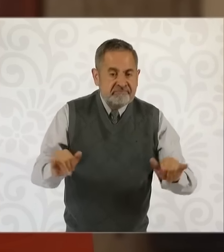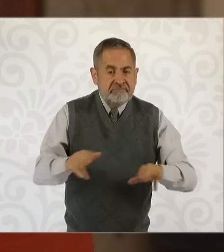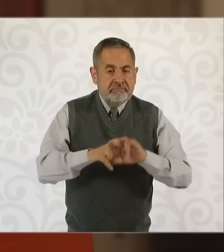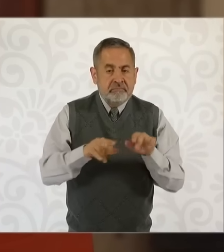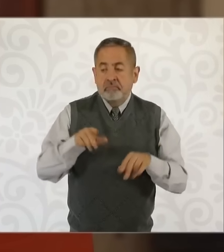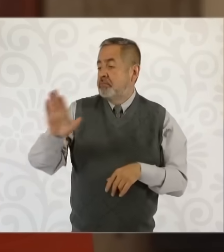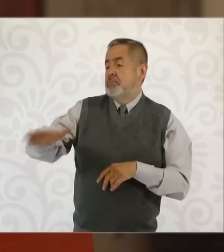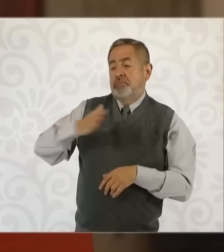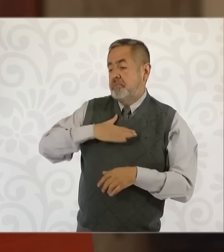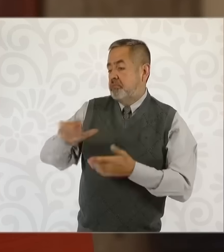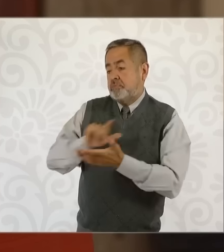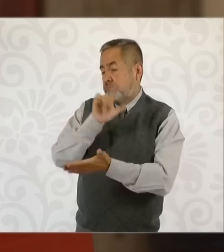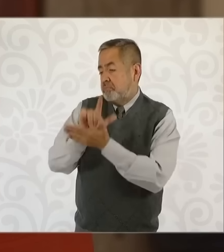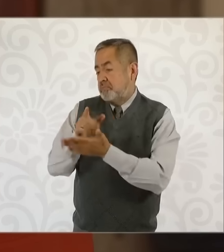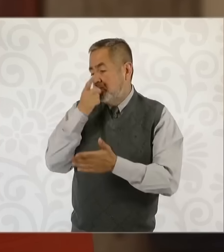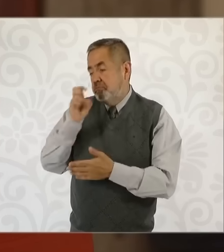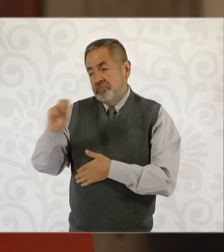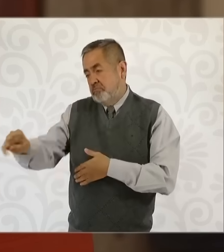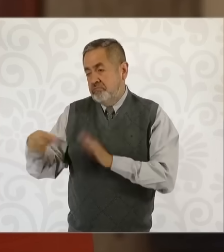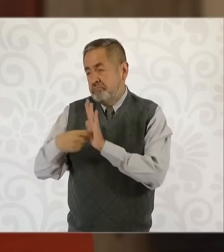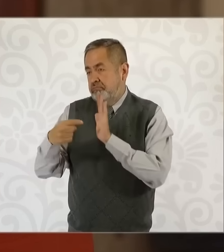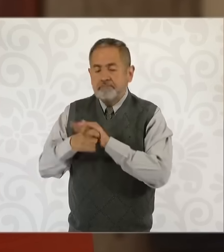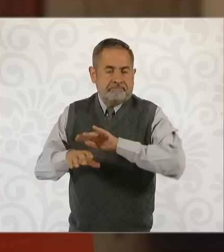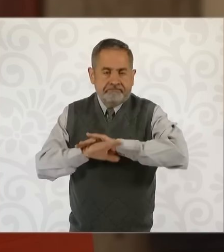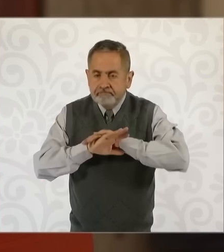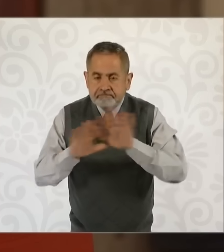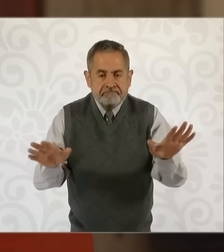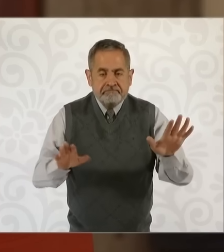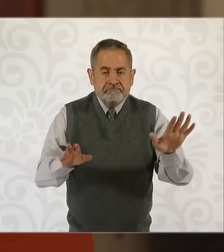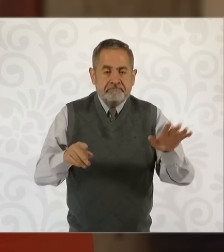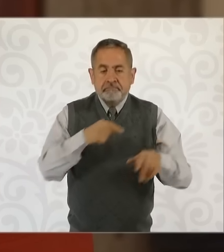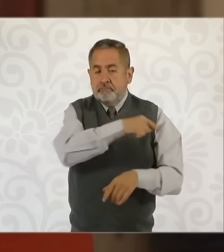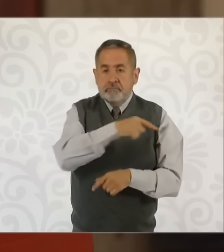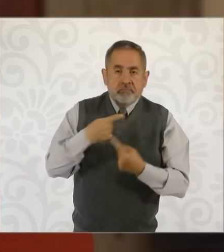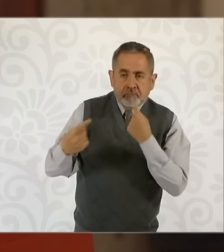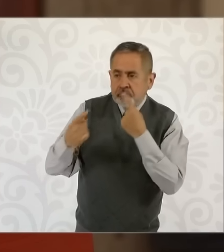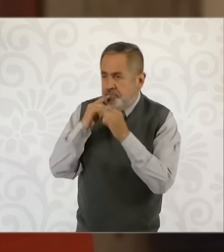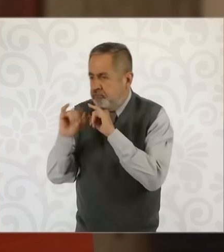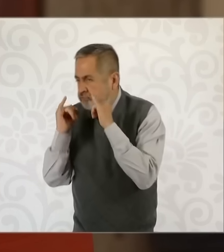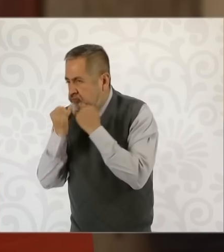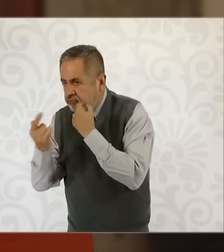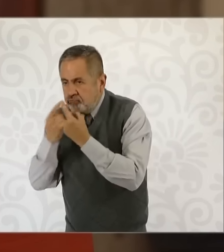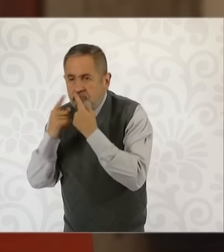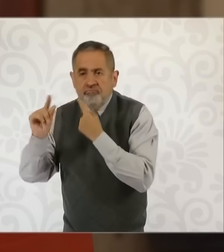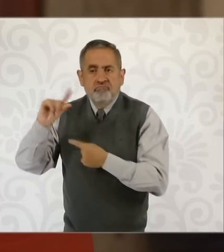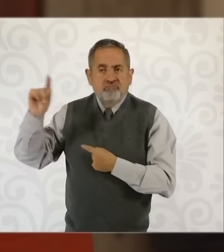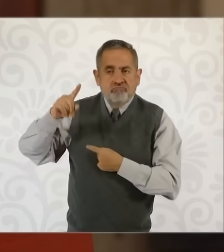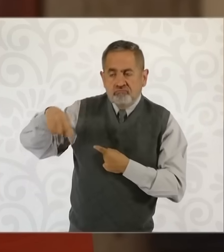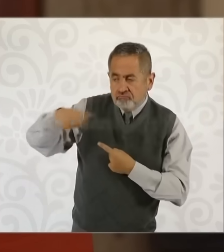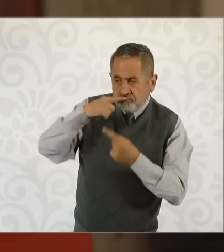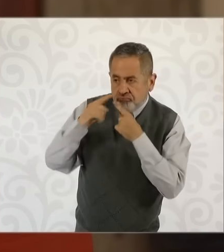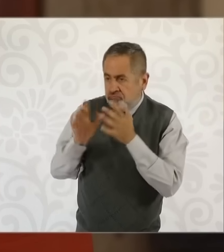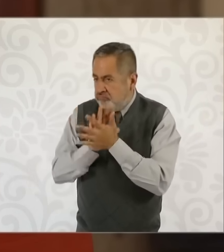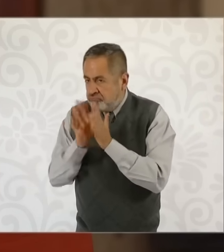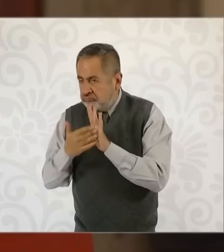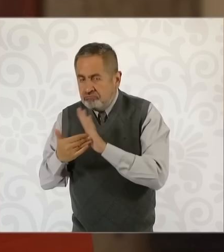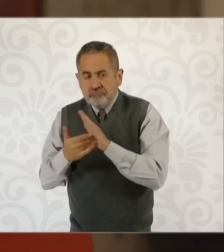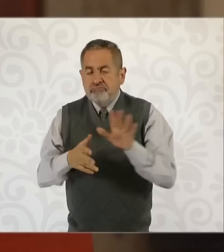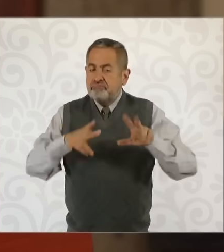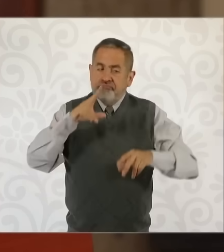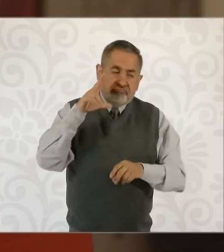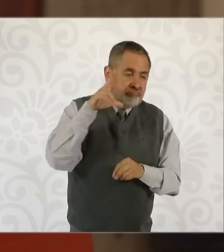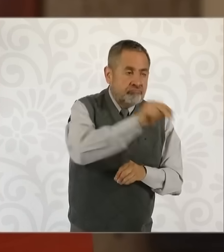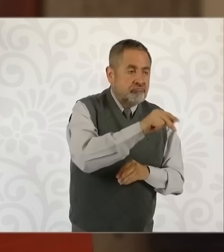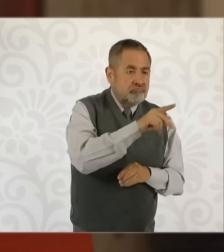leyes extranjeras, deberán abstenerse de realizar gestiones directas ante autoridades distintas a la Secretaría de Relaciones